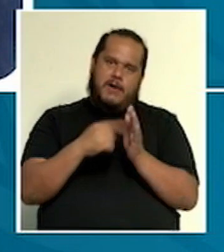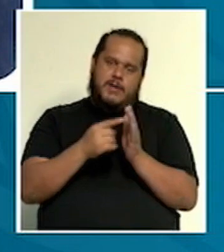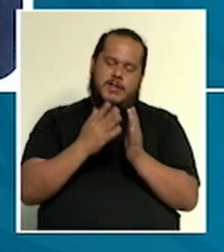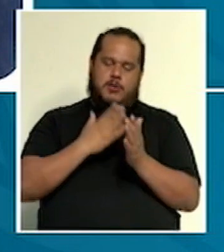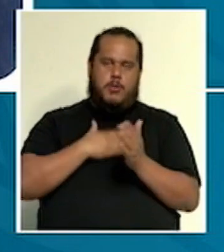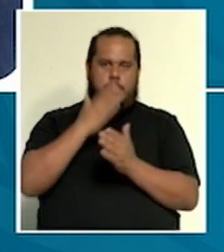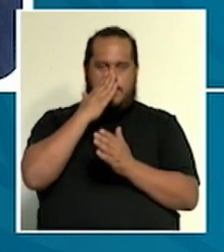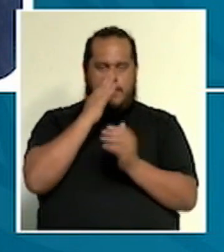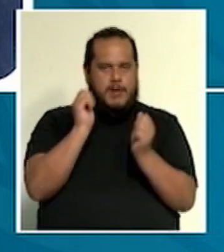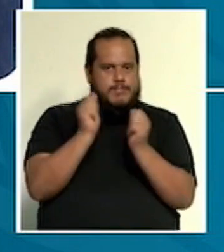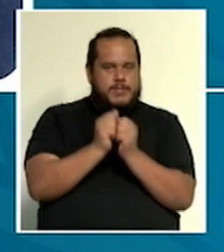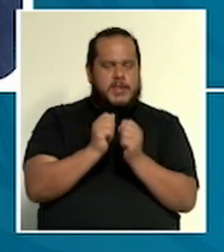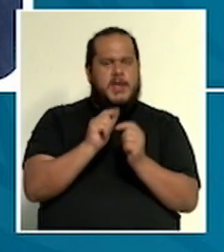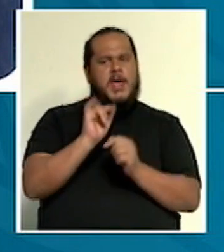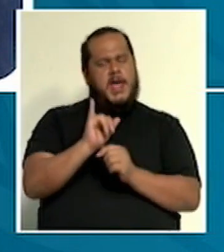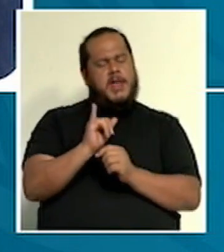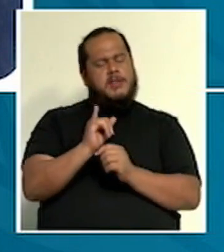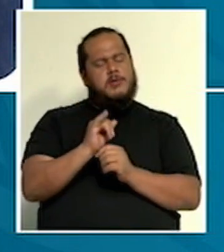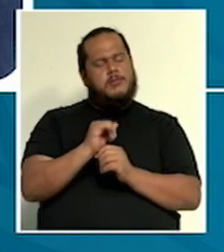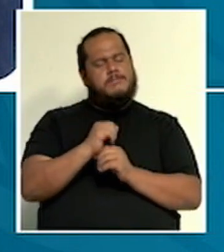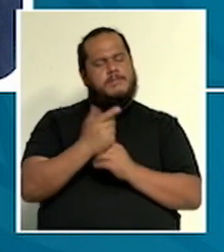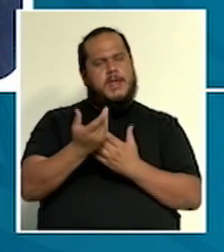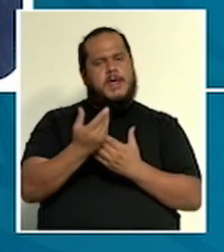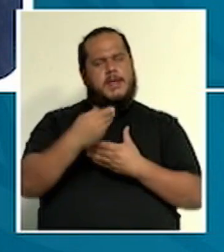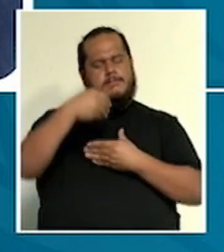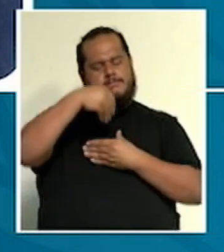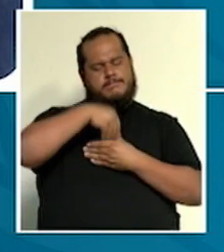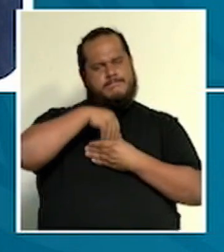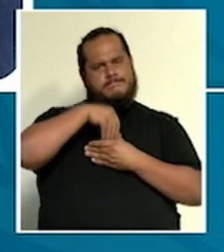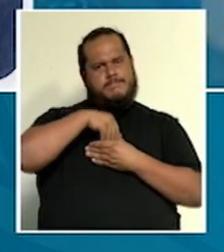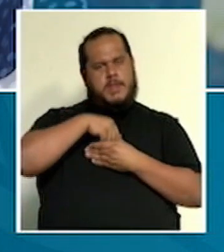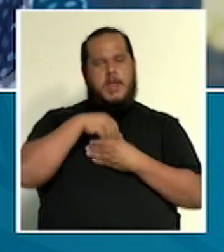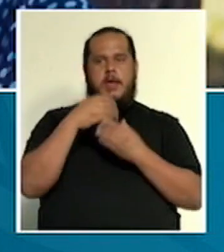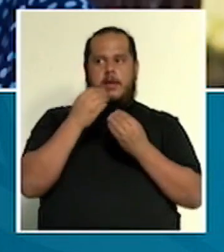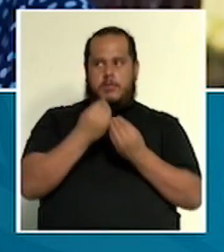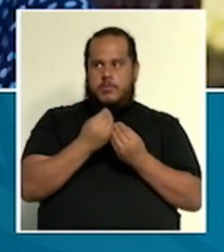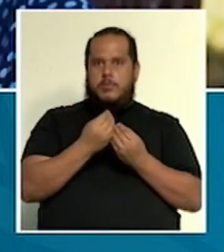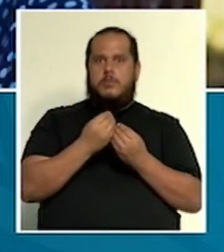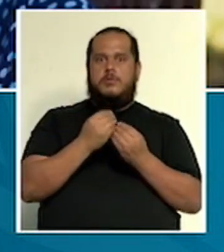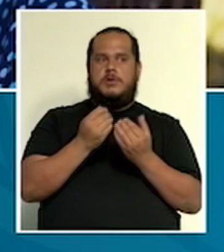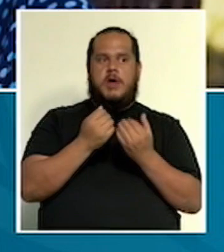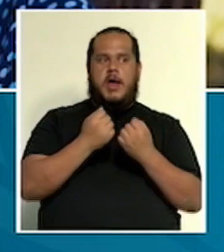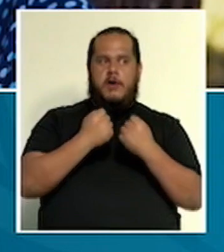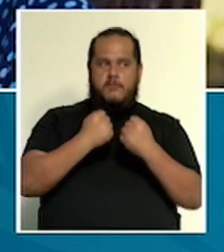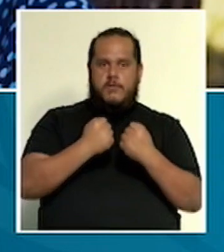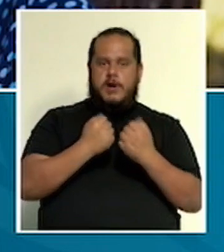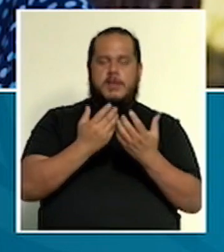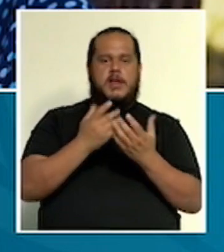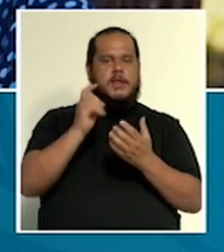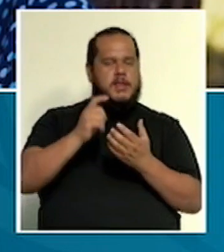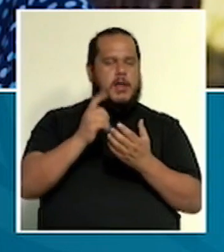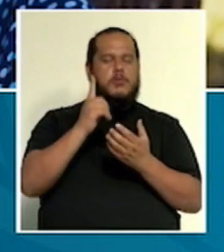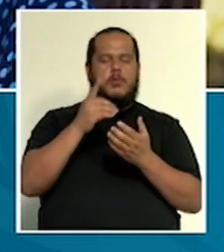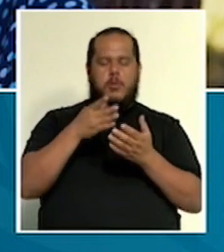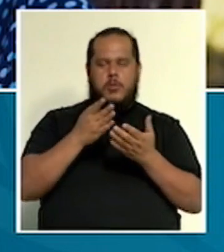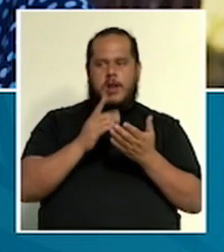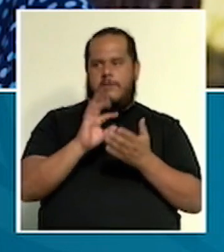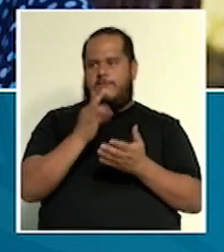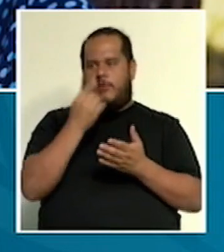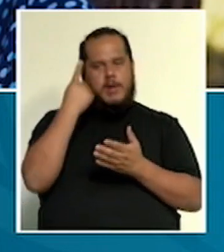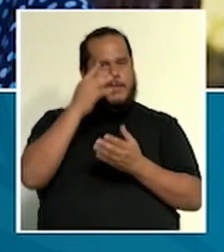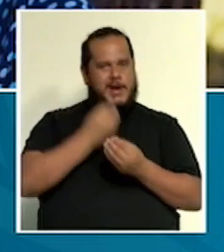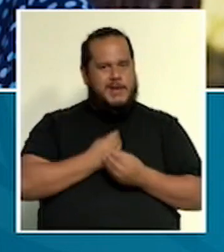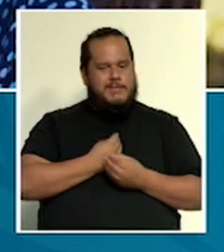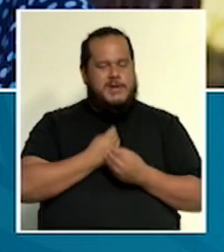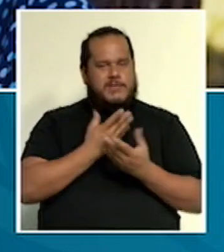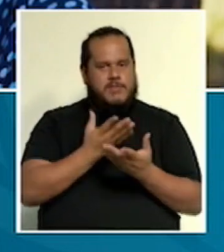marcó bastante, y había mucha intensidad de por medio, que se necesitaba un canal para manifestarse,